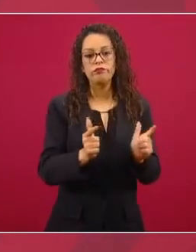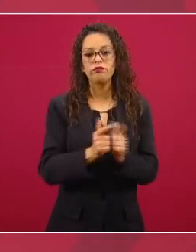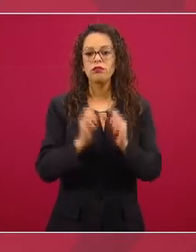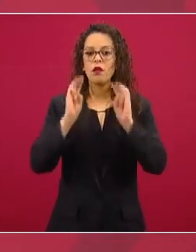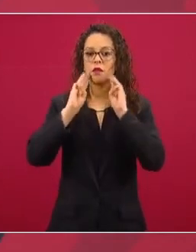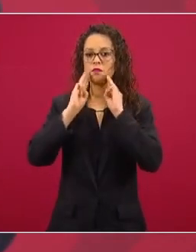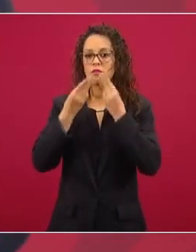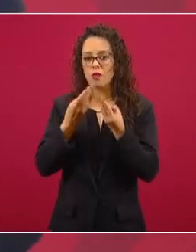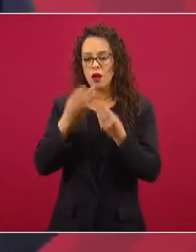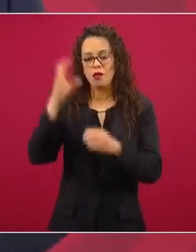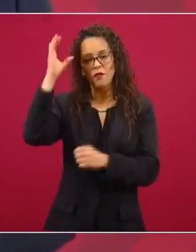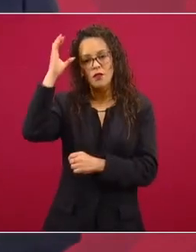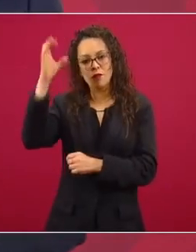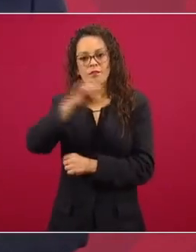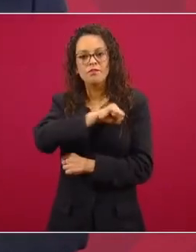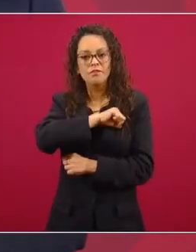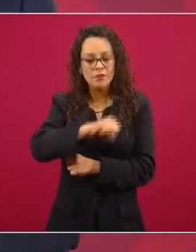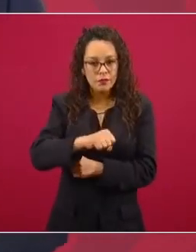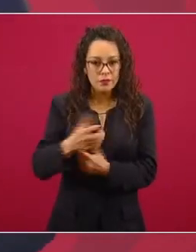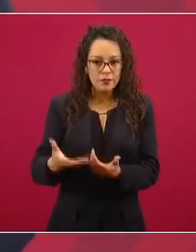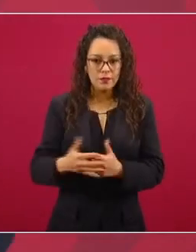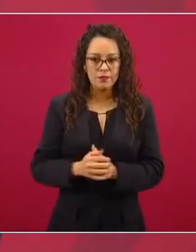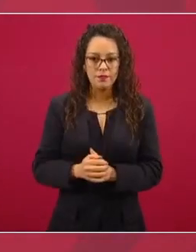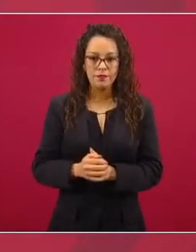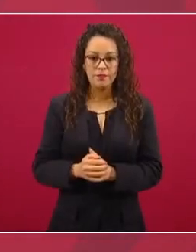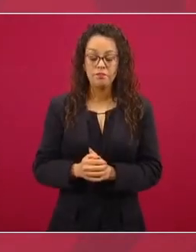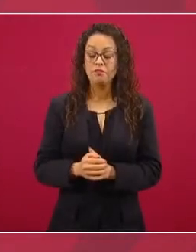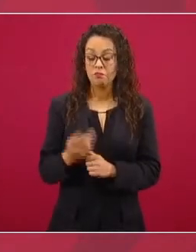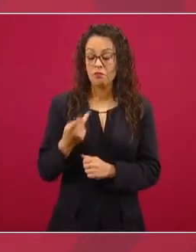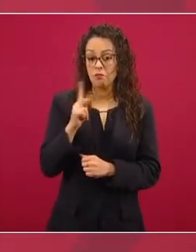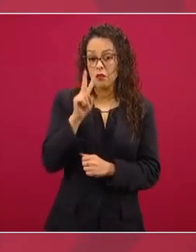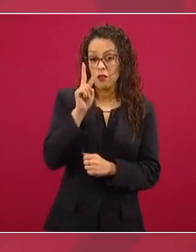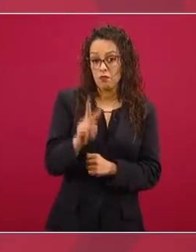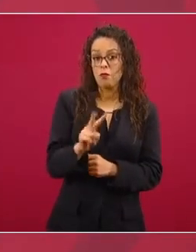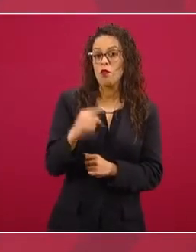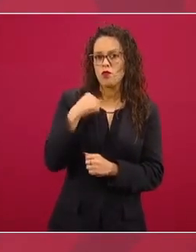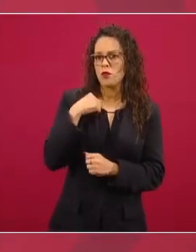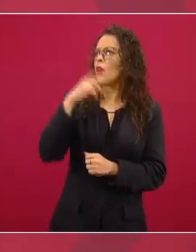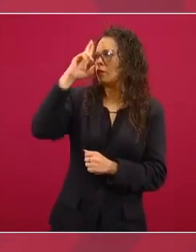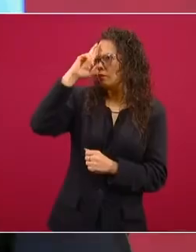y de manera respetuosa le he dicho que no,